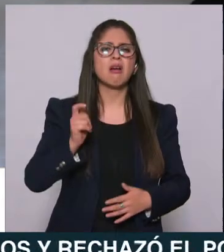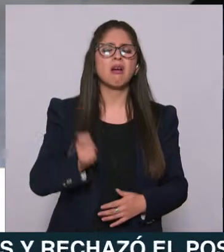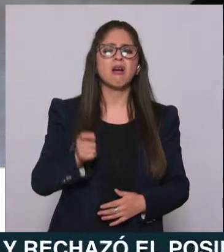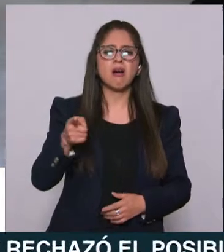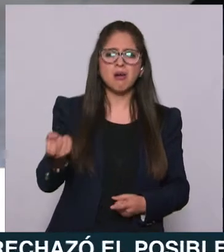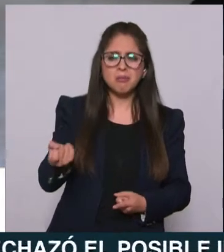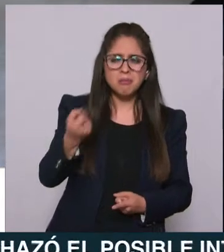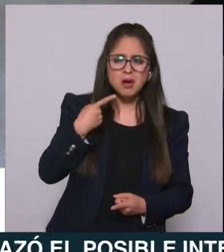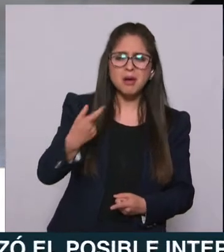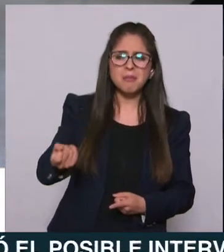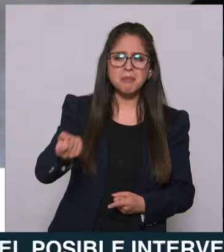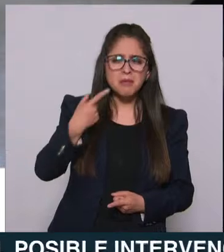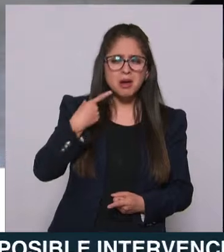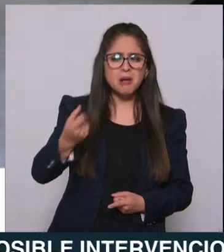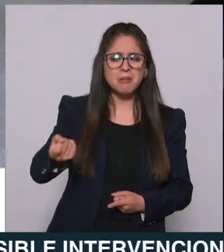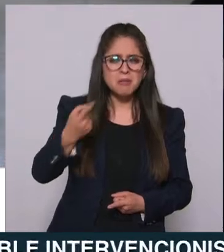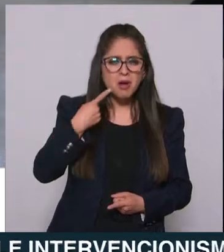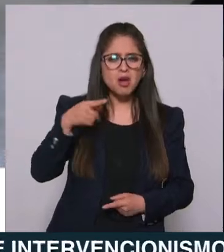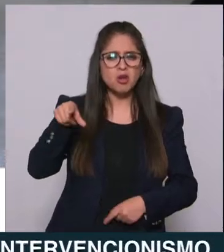me estuvieron tratando,